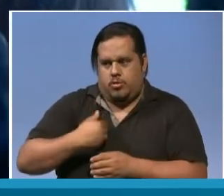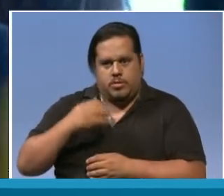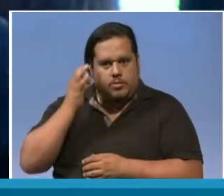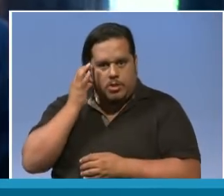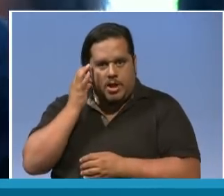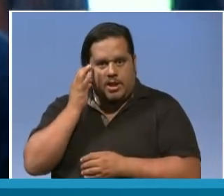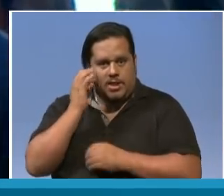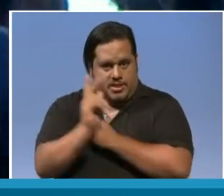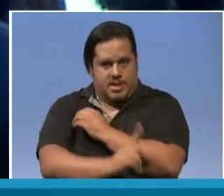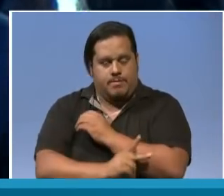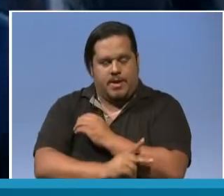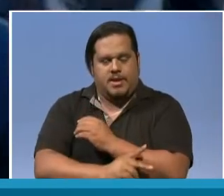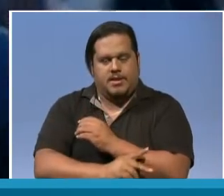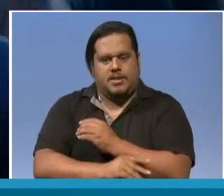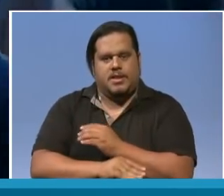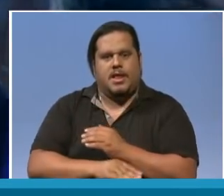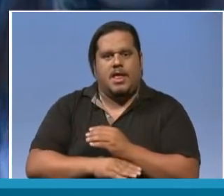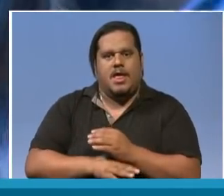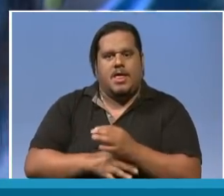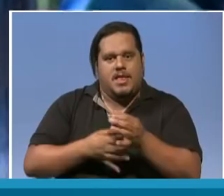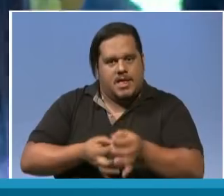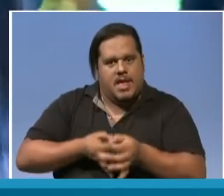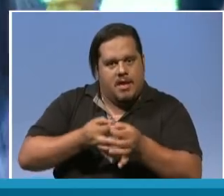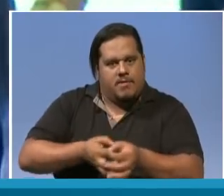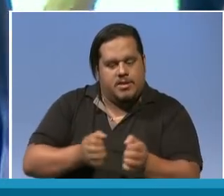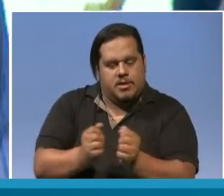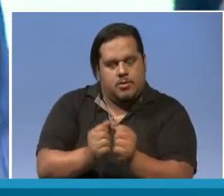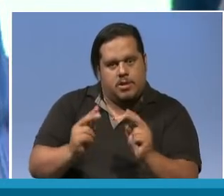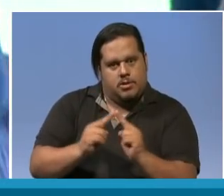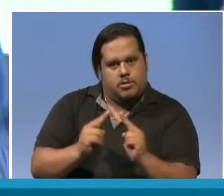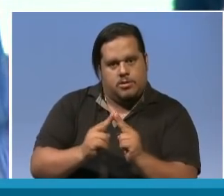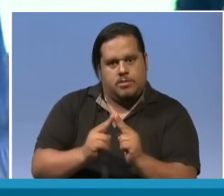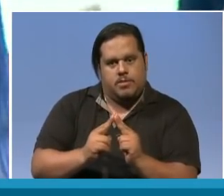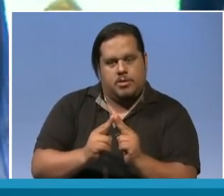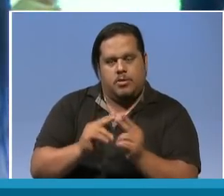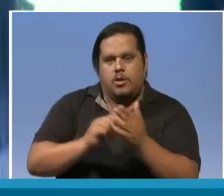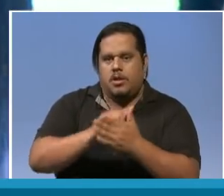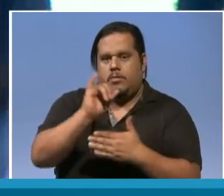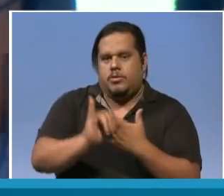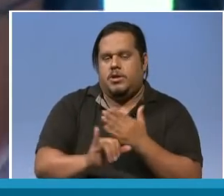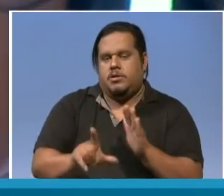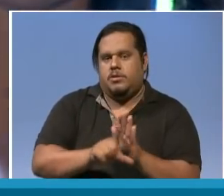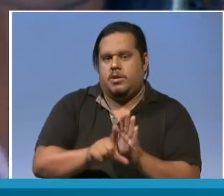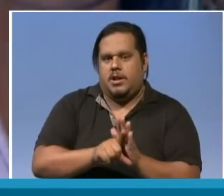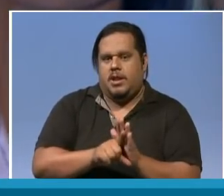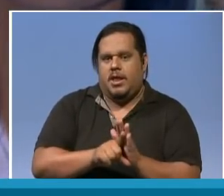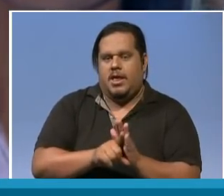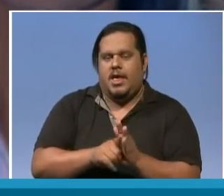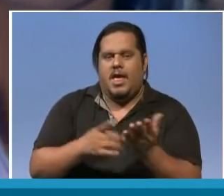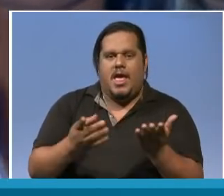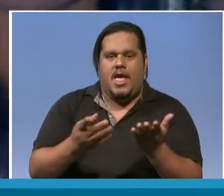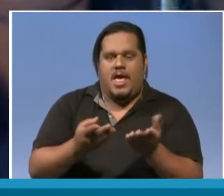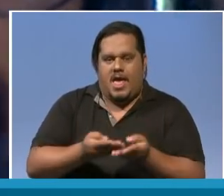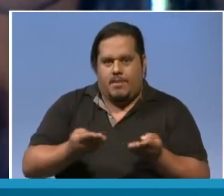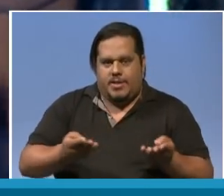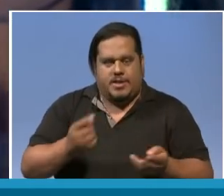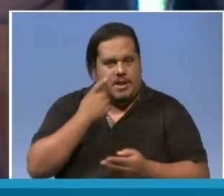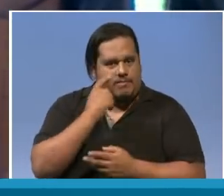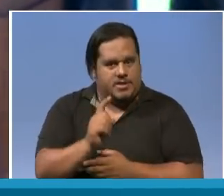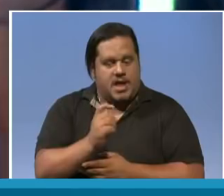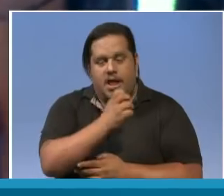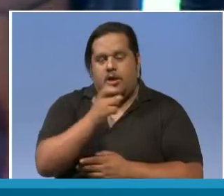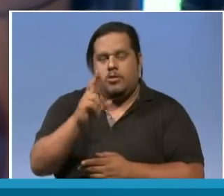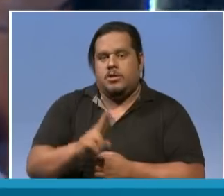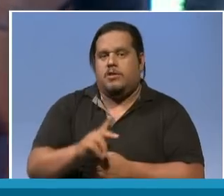República que avancen con el conocimiento del proyecto de ley en materia fiscal. Costa